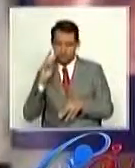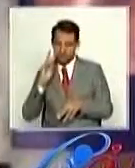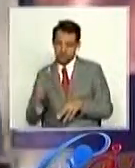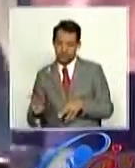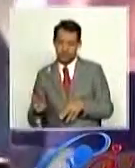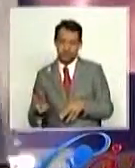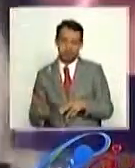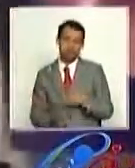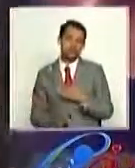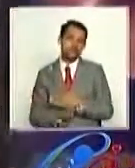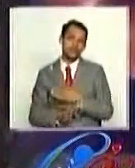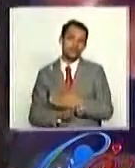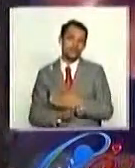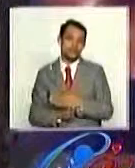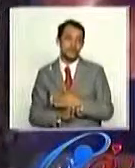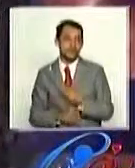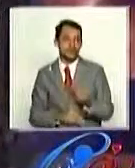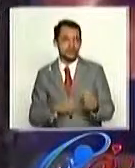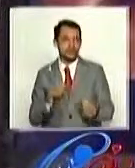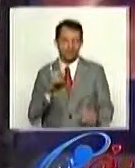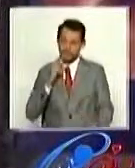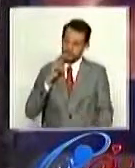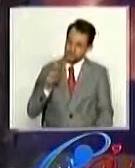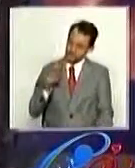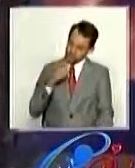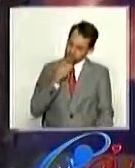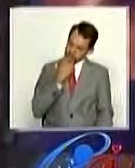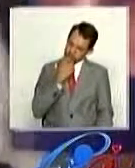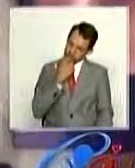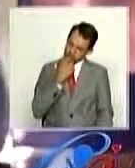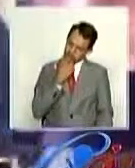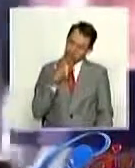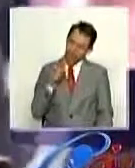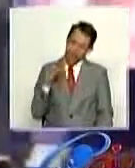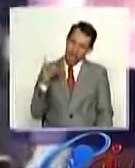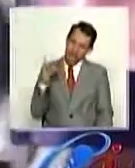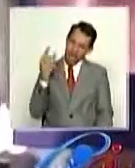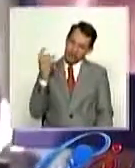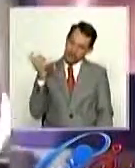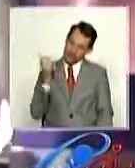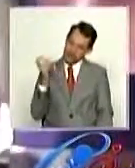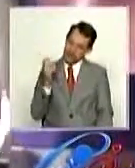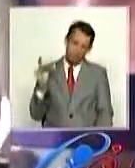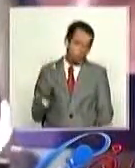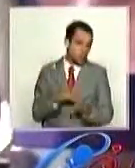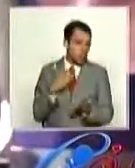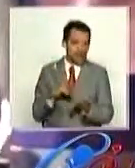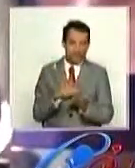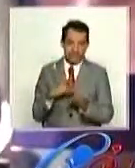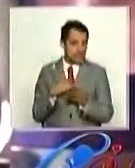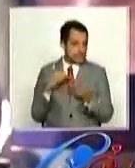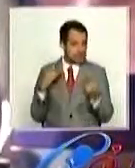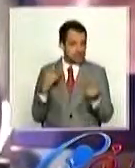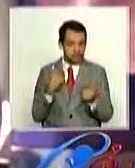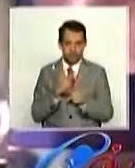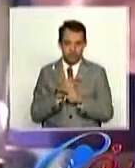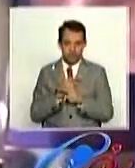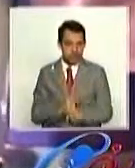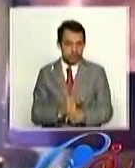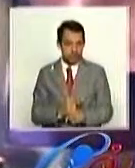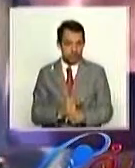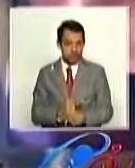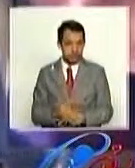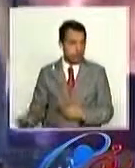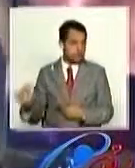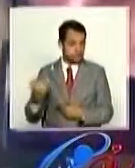esas condiciones, dijimos al paciente hay que empezarle un tratamiento inmediato. Y él no venía